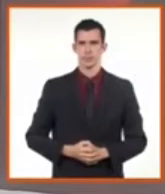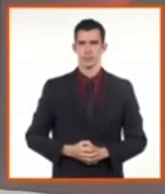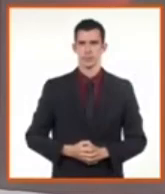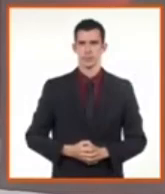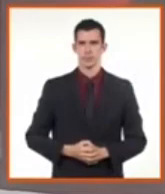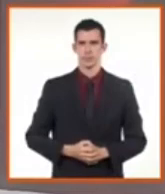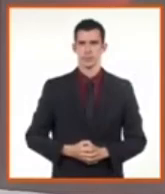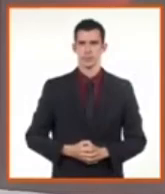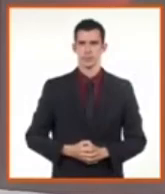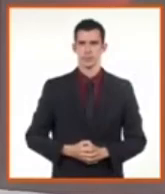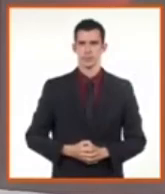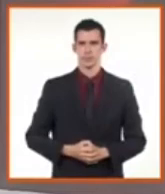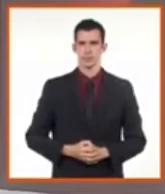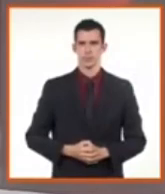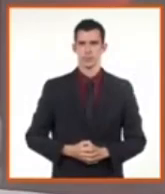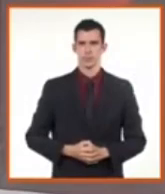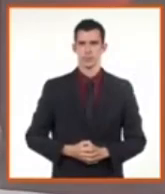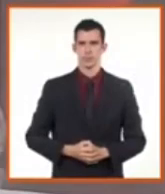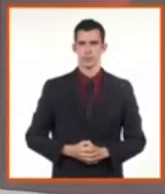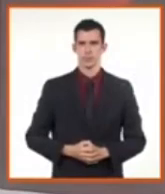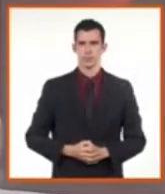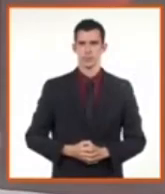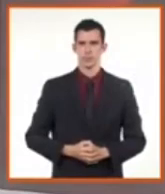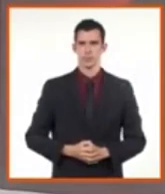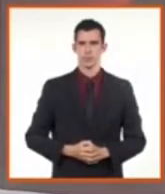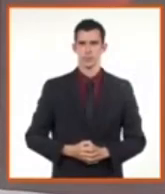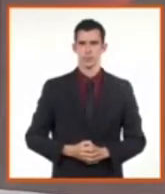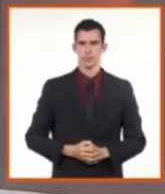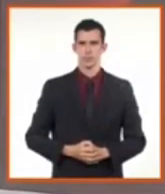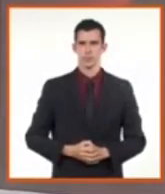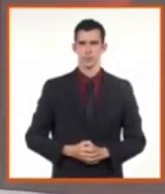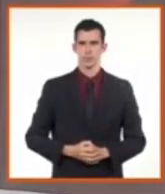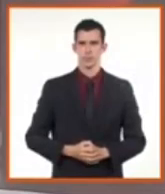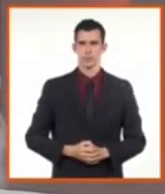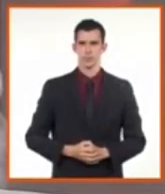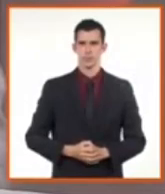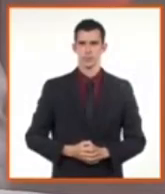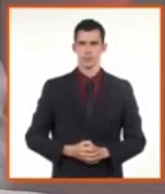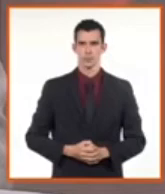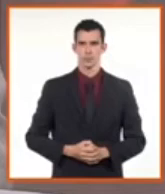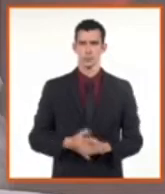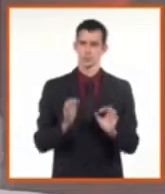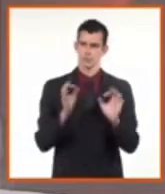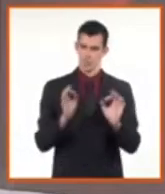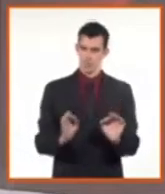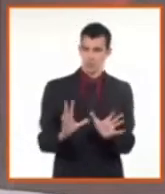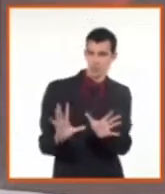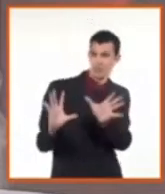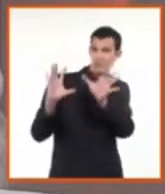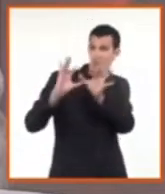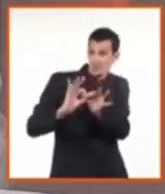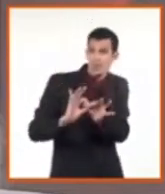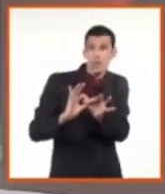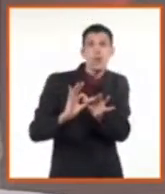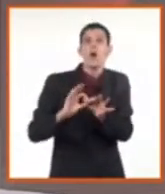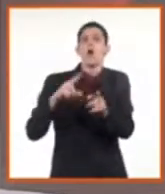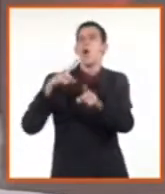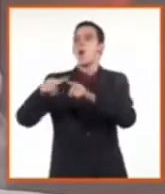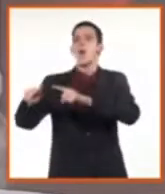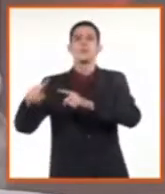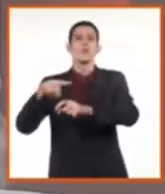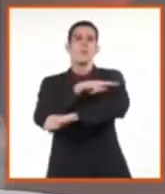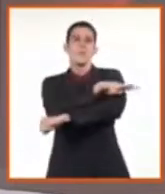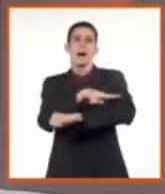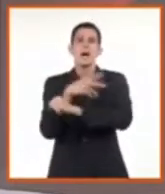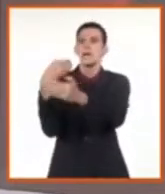al suministro de algunos bienes ya terminados como los productos alimenticios de aseo de la